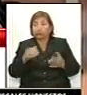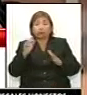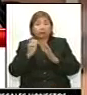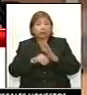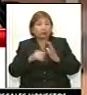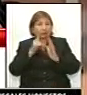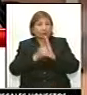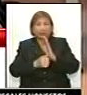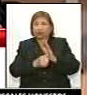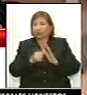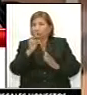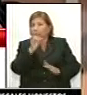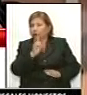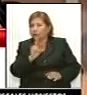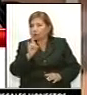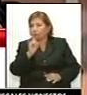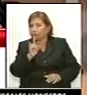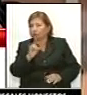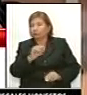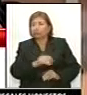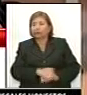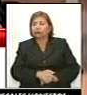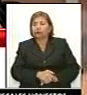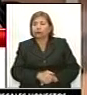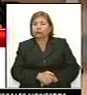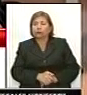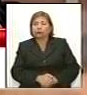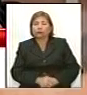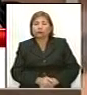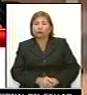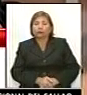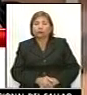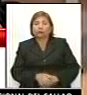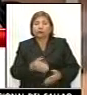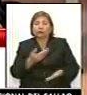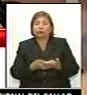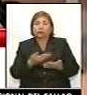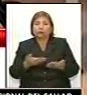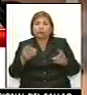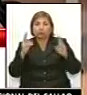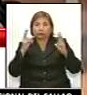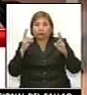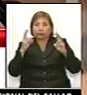sexual utiliza, además utiliza pues el tema del